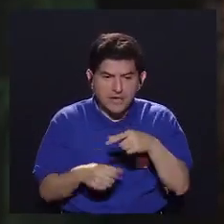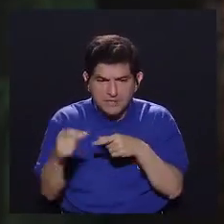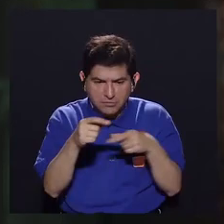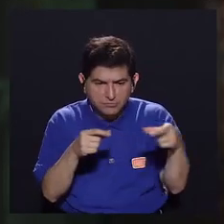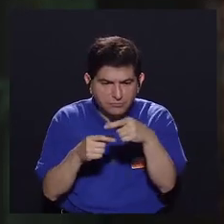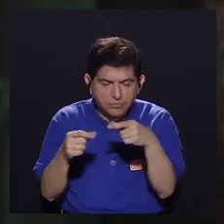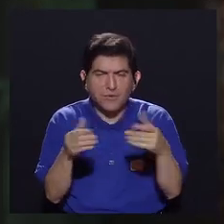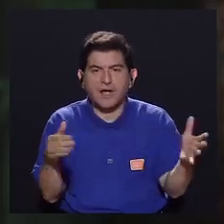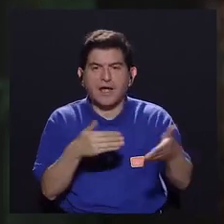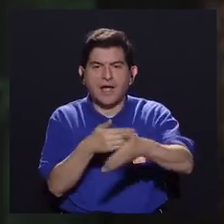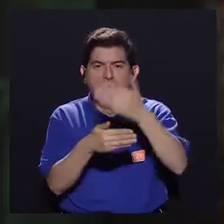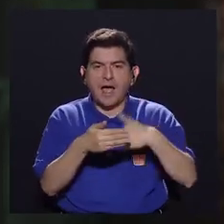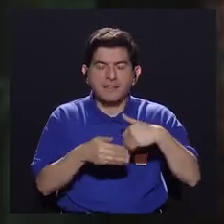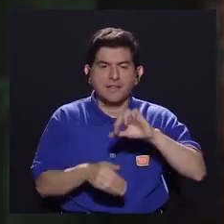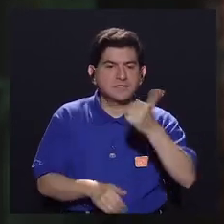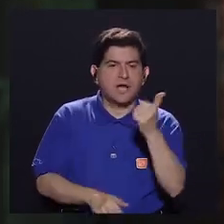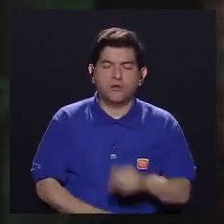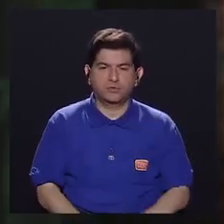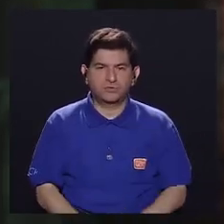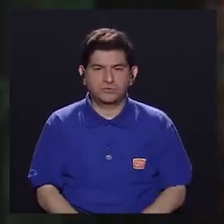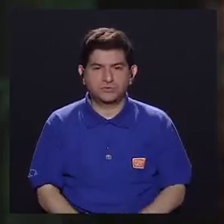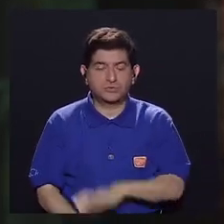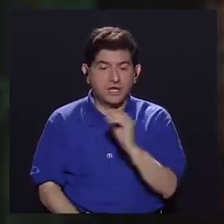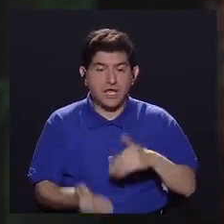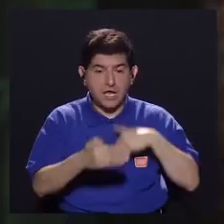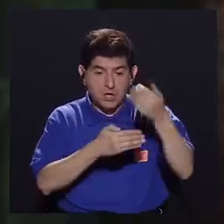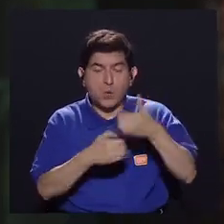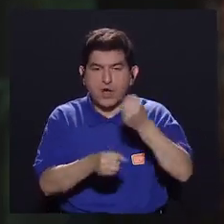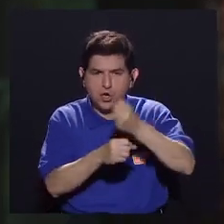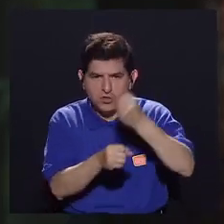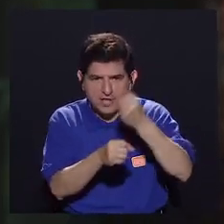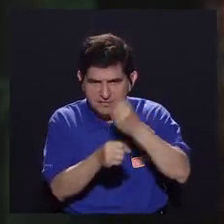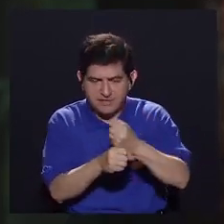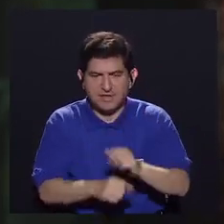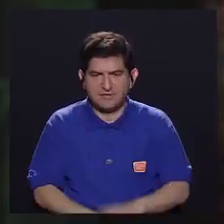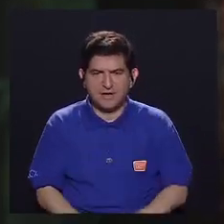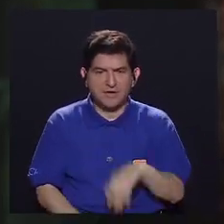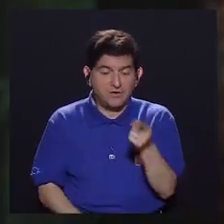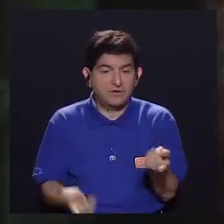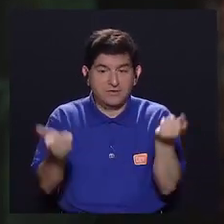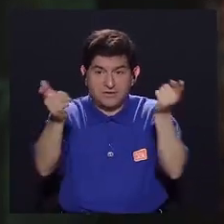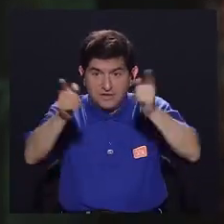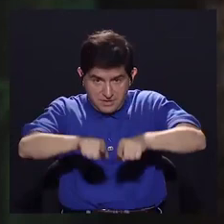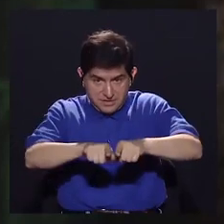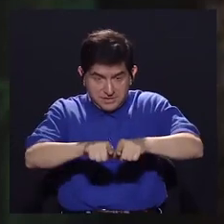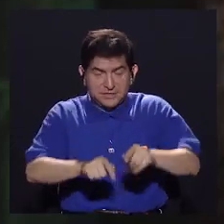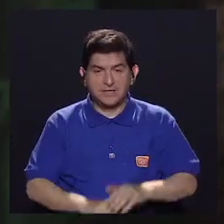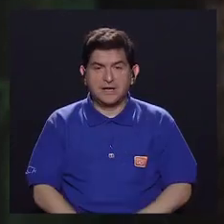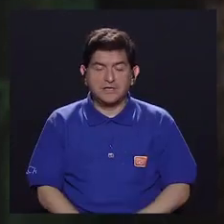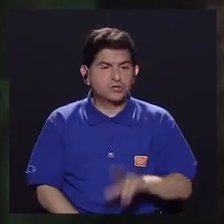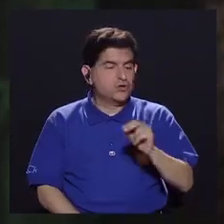que completan el rompecabezas mucho antes que otros y que después de hacer esas tareas